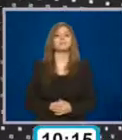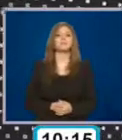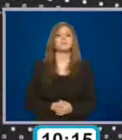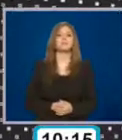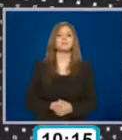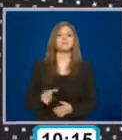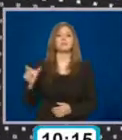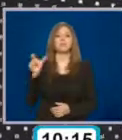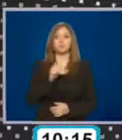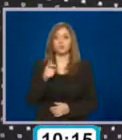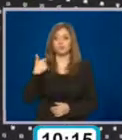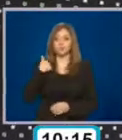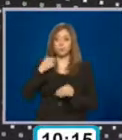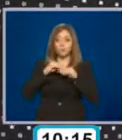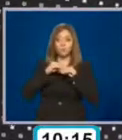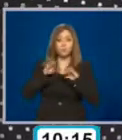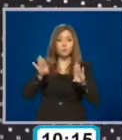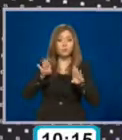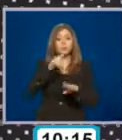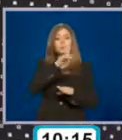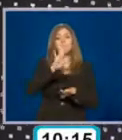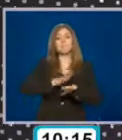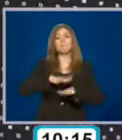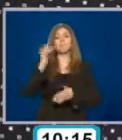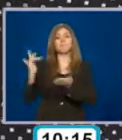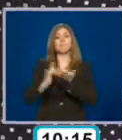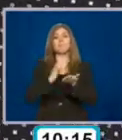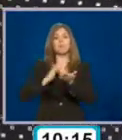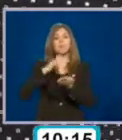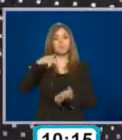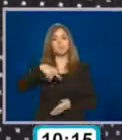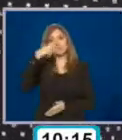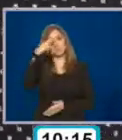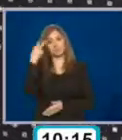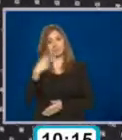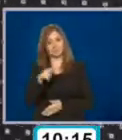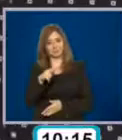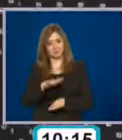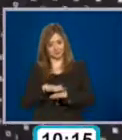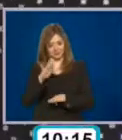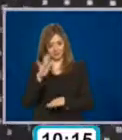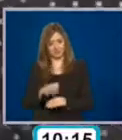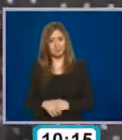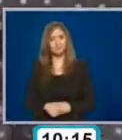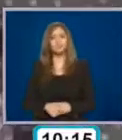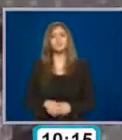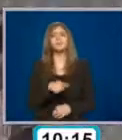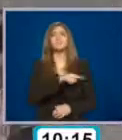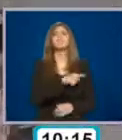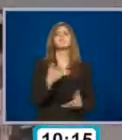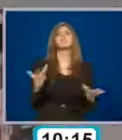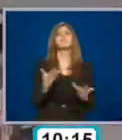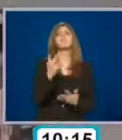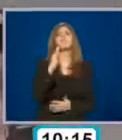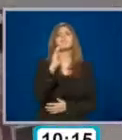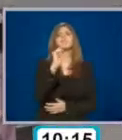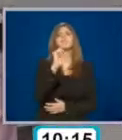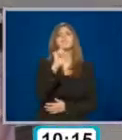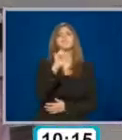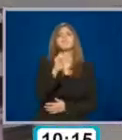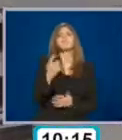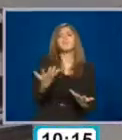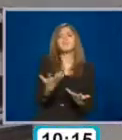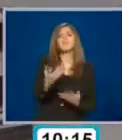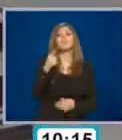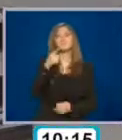apoyaron mucho. De hecho, México fue uno de los países que más escuchó esta canción. Muy bien. Oye, cuéntanos, ¿qué viene para Fede Rose? Ferrus ahora, bueno, estamos